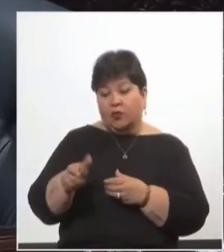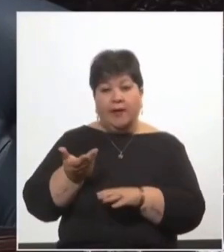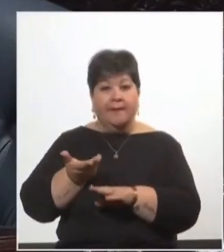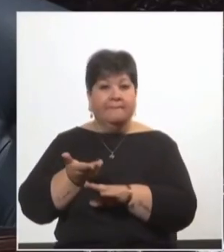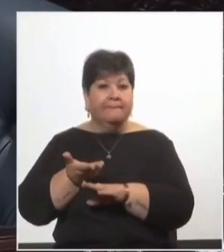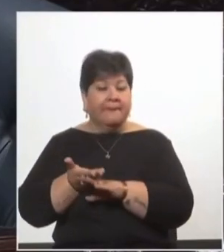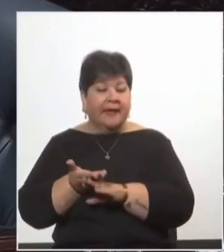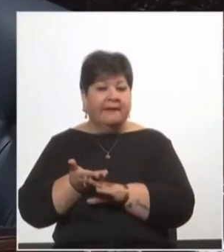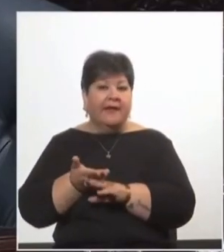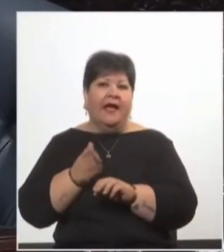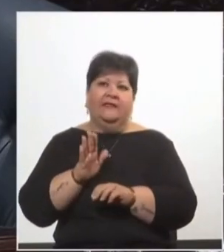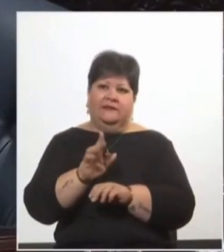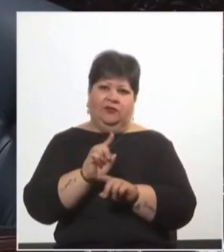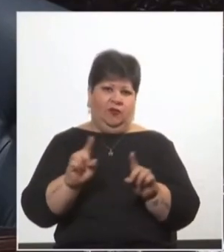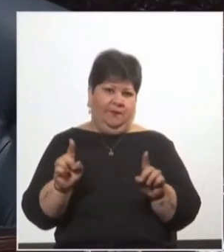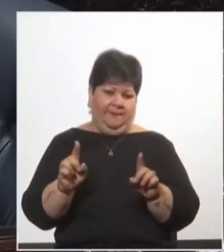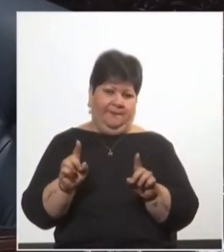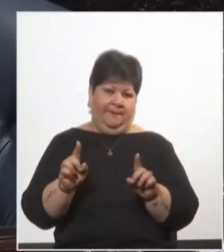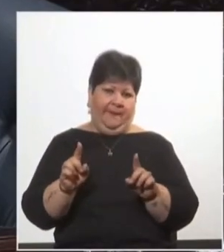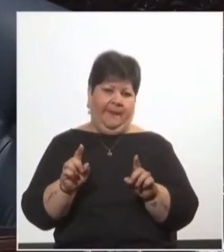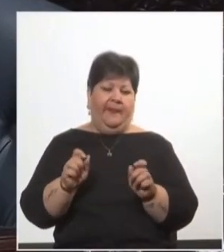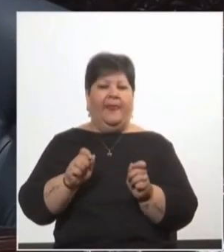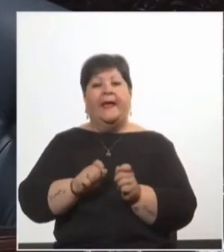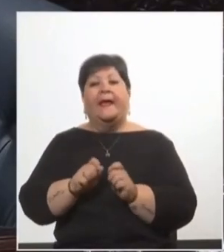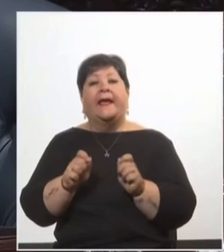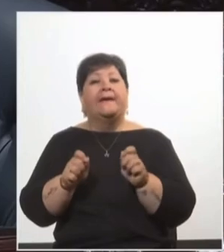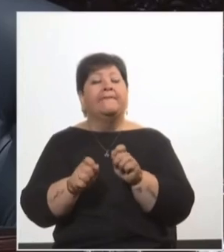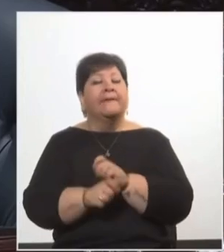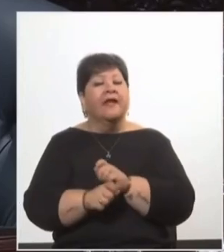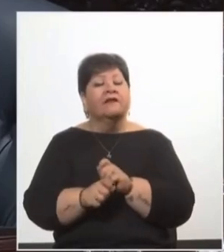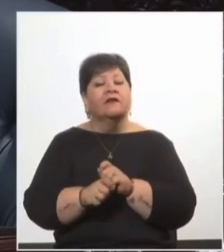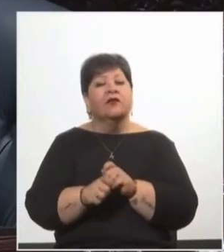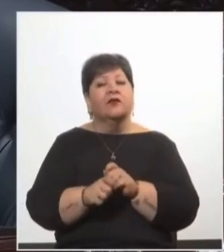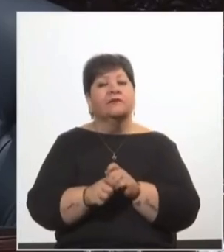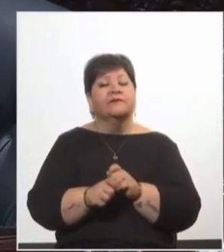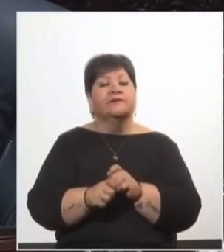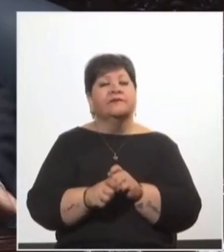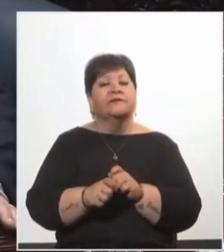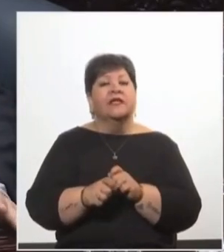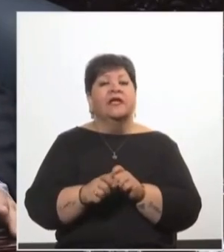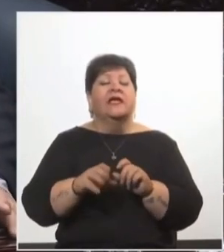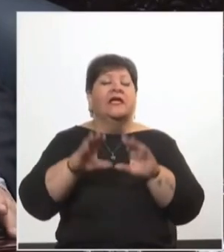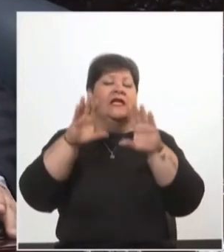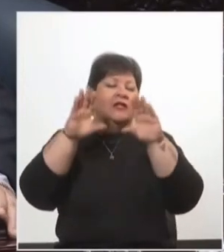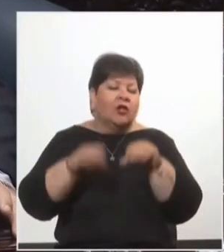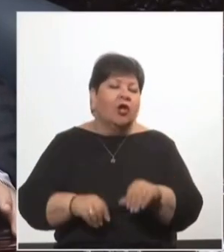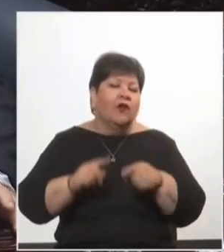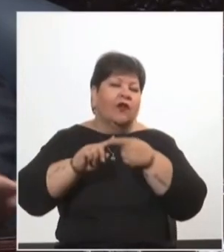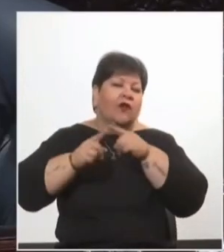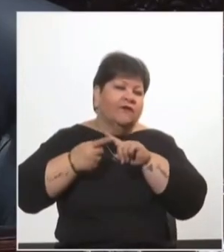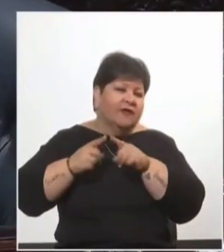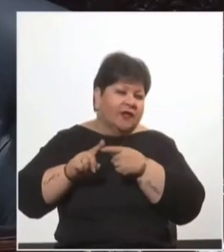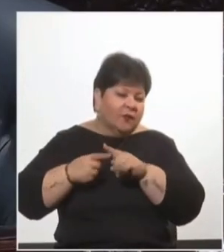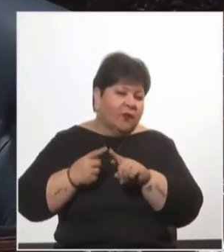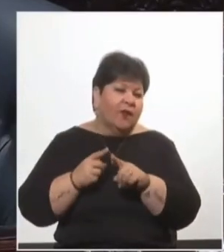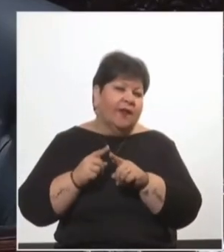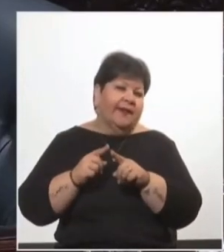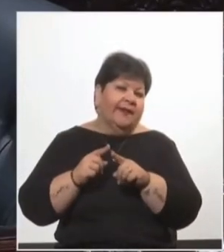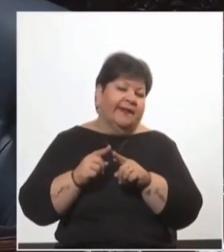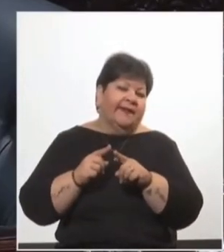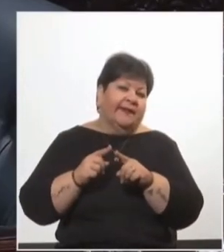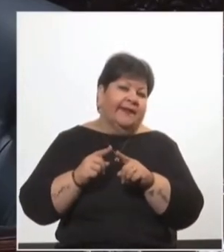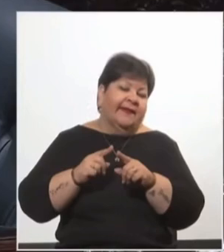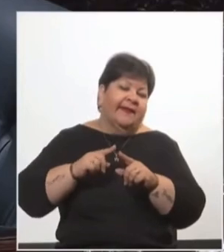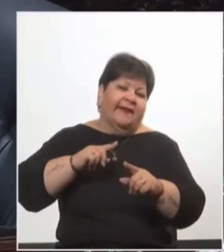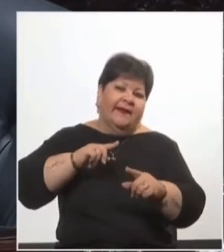que eso no sea así, revirtiendo lo que son prácticas en prácticamente todos los vínculos de relaciones de consumo en